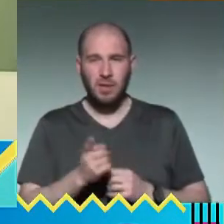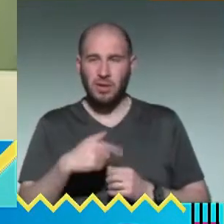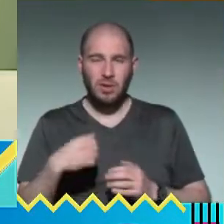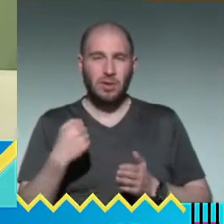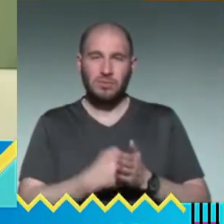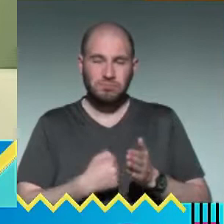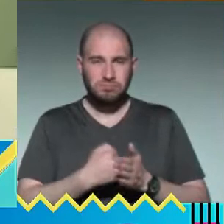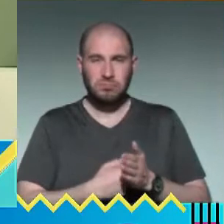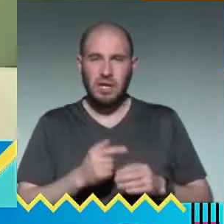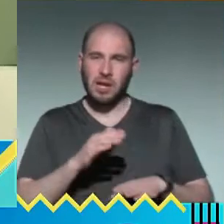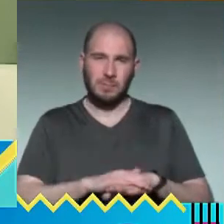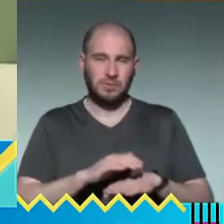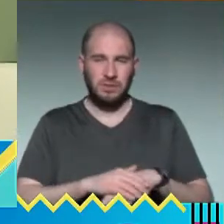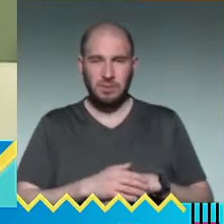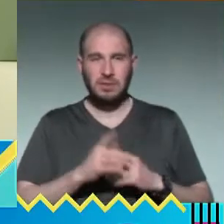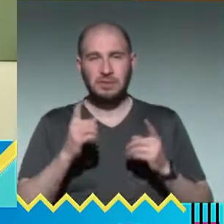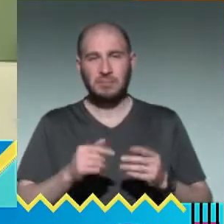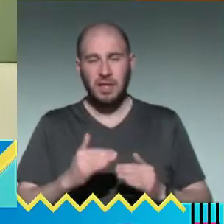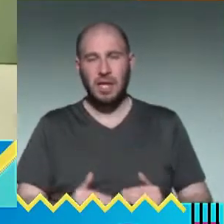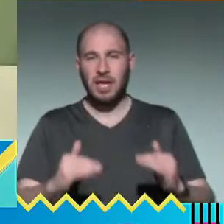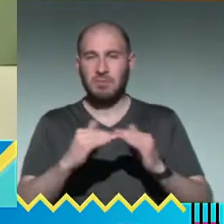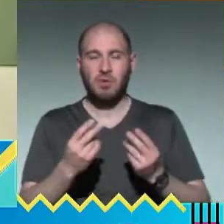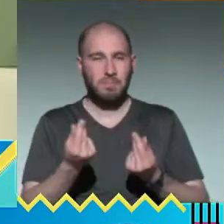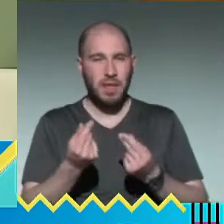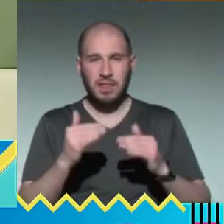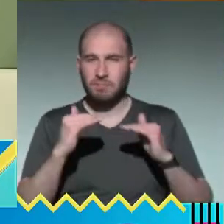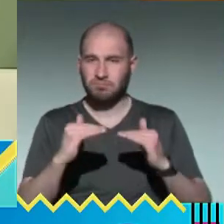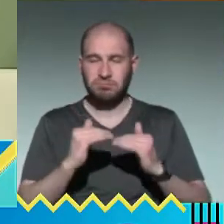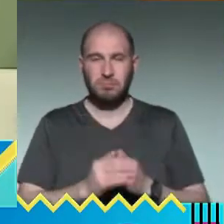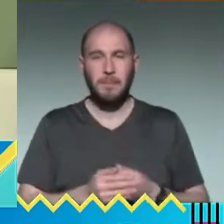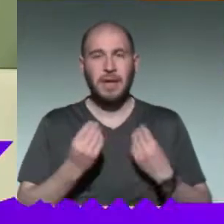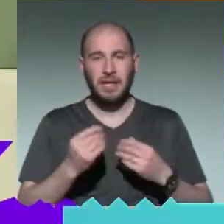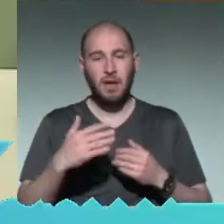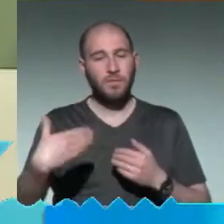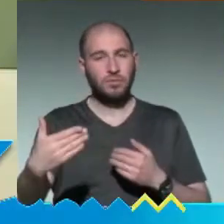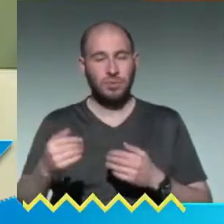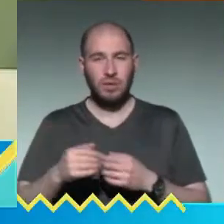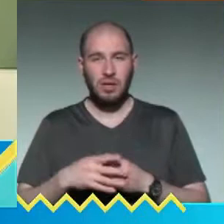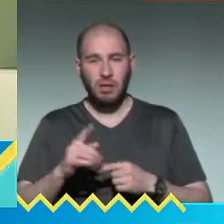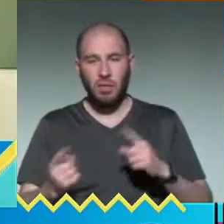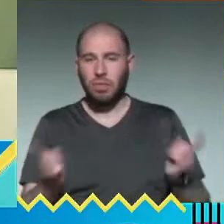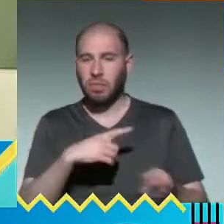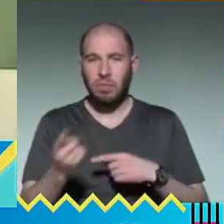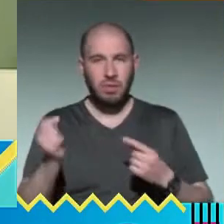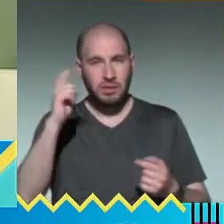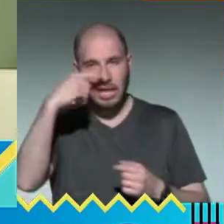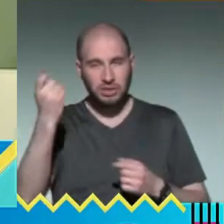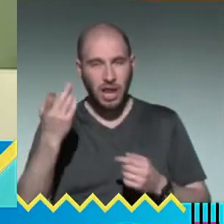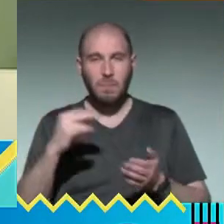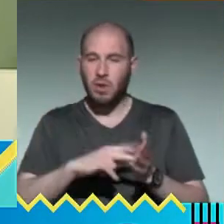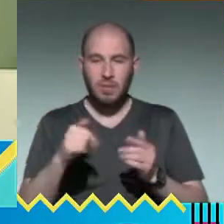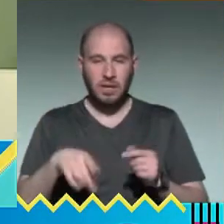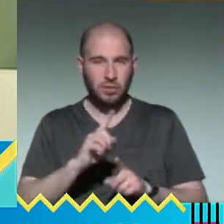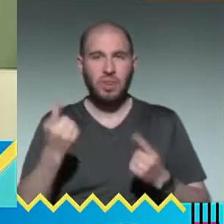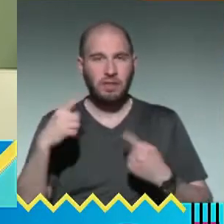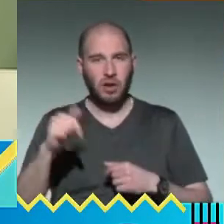con responsabilidad y con un equilibrio fiscal, justamente para evitar que en el futuro los vaivenes internacionales nos afecten tanto